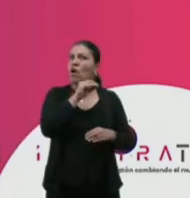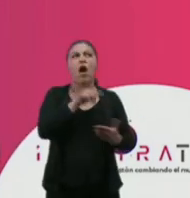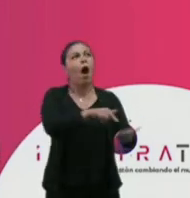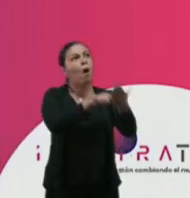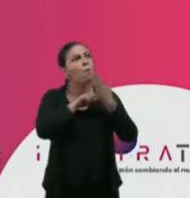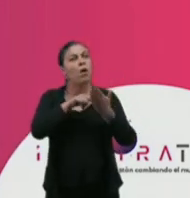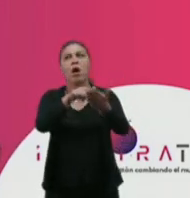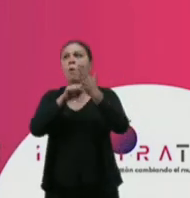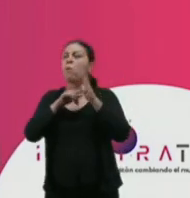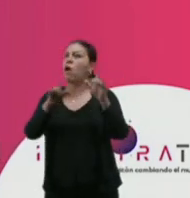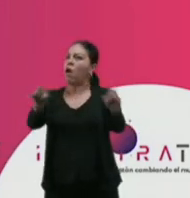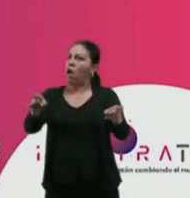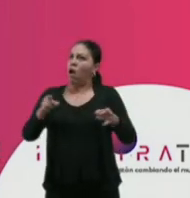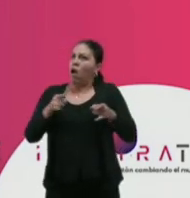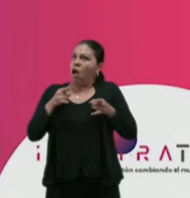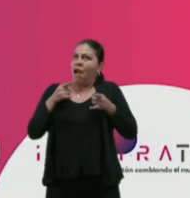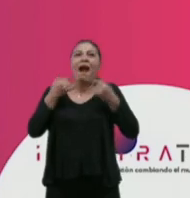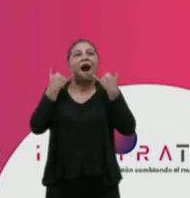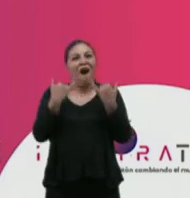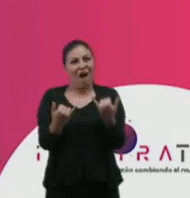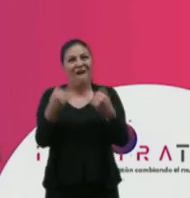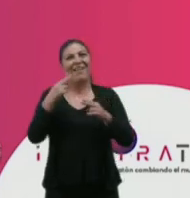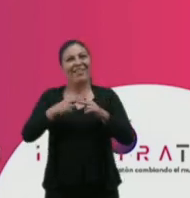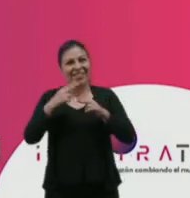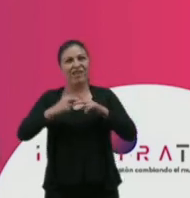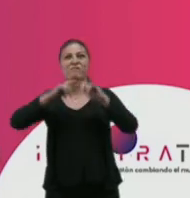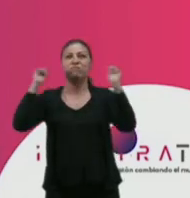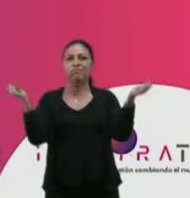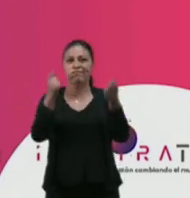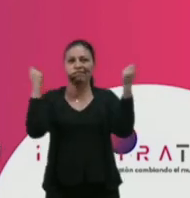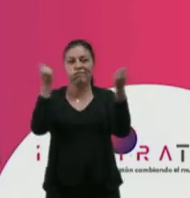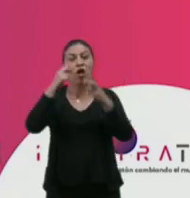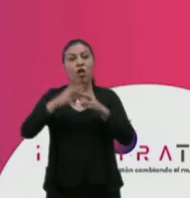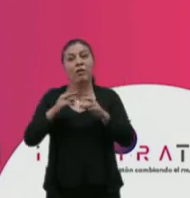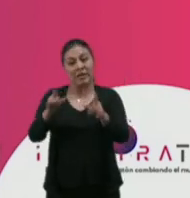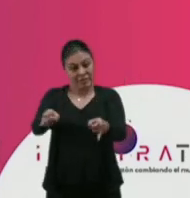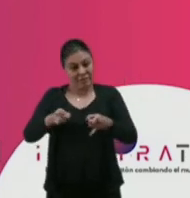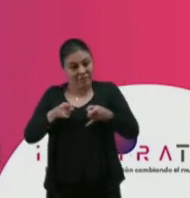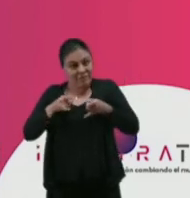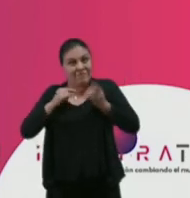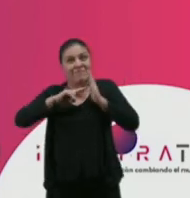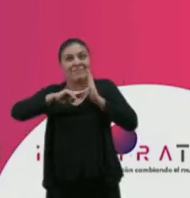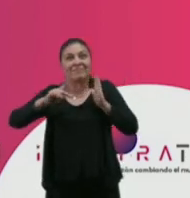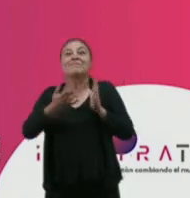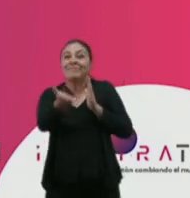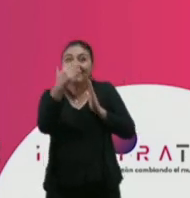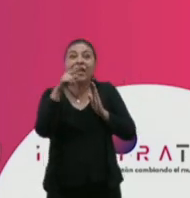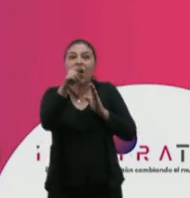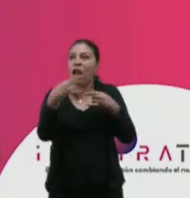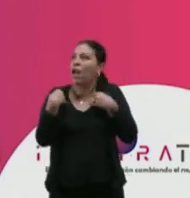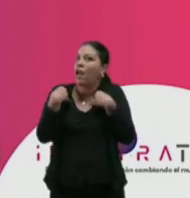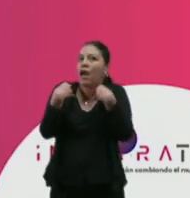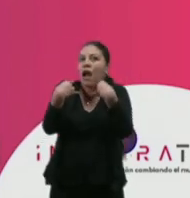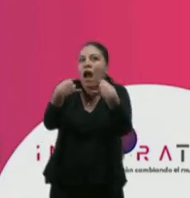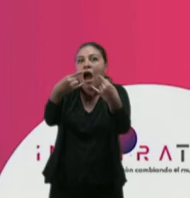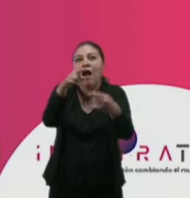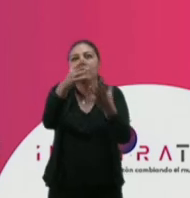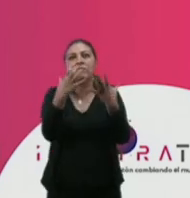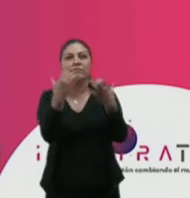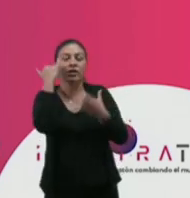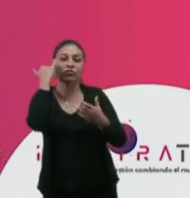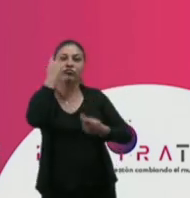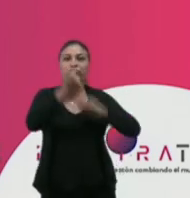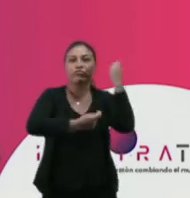eso lo llamamos Inspiratic, inspirarles para ser emprendedores. Y eso quizás es el desafío más